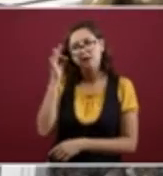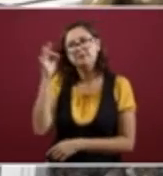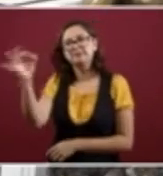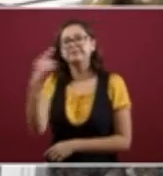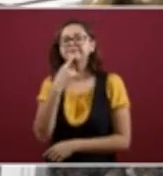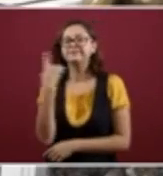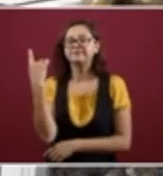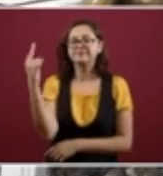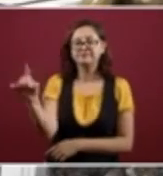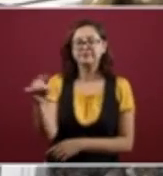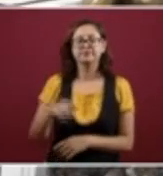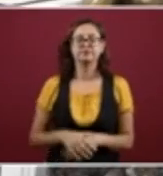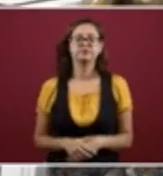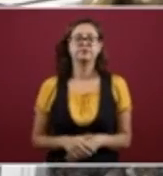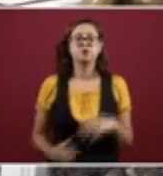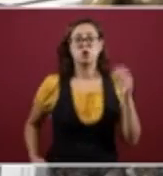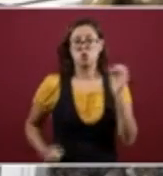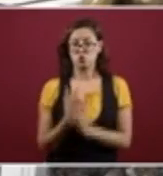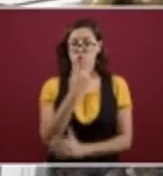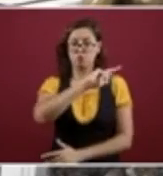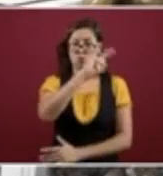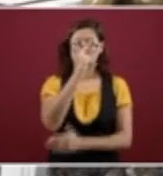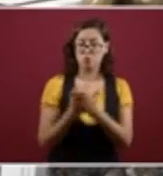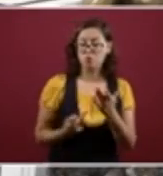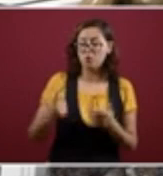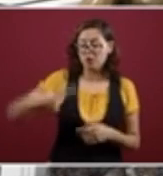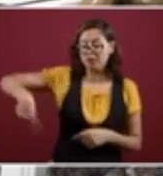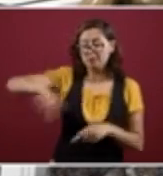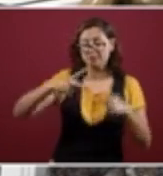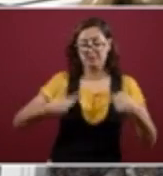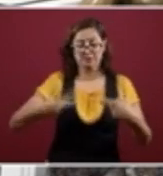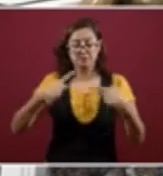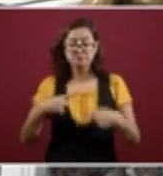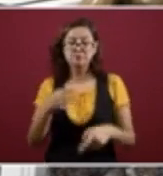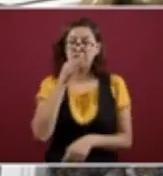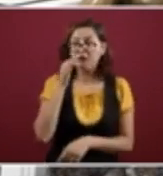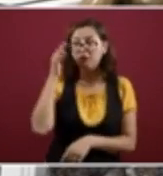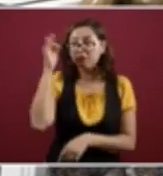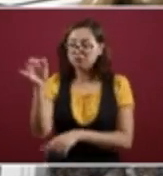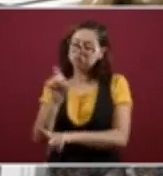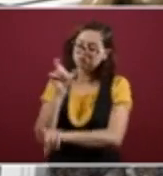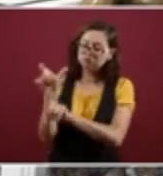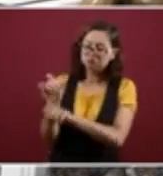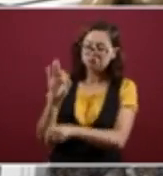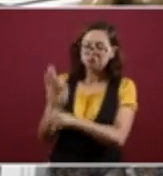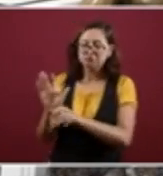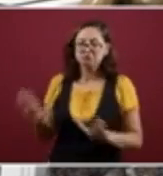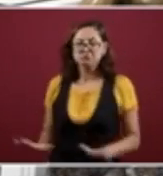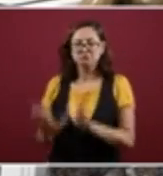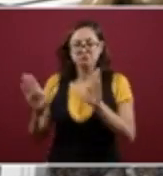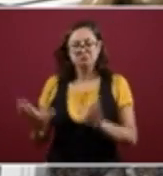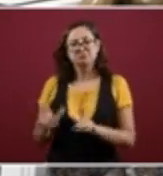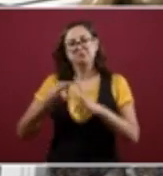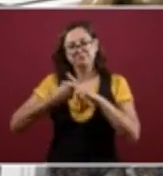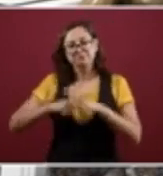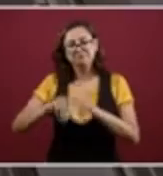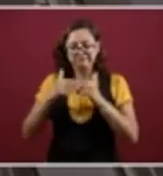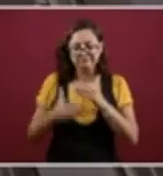protección y estímulo a los ciudadanos alertadores internos de la corrupción es tu camino en la Secretaría de la Función Pública.